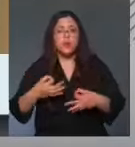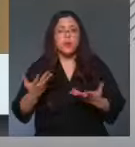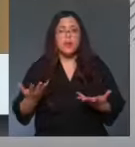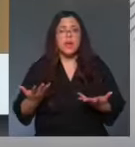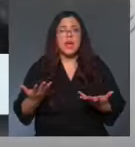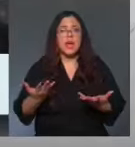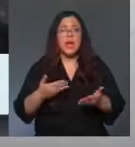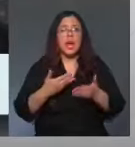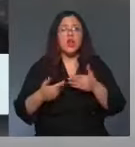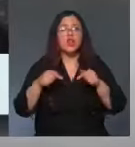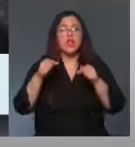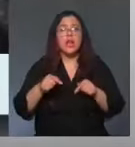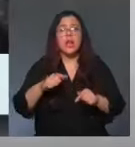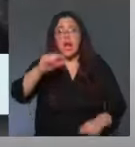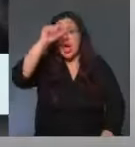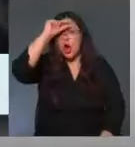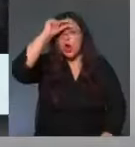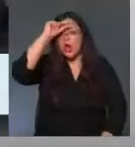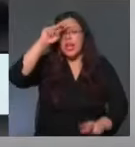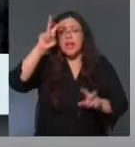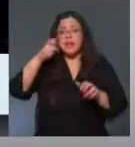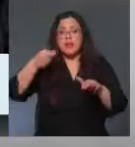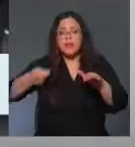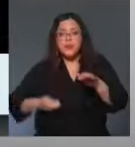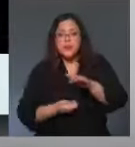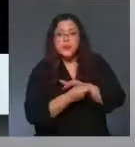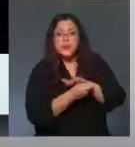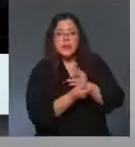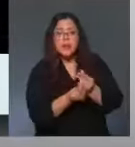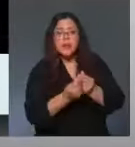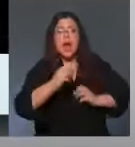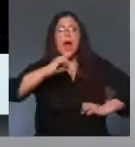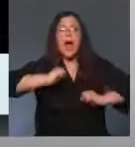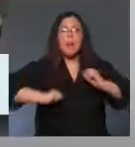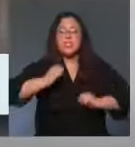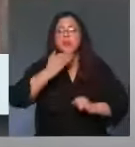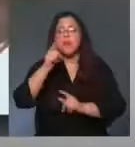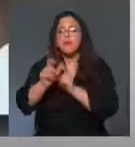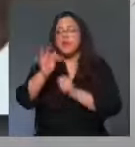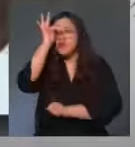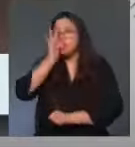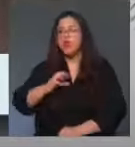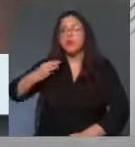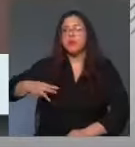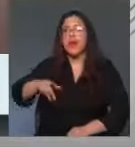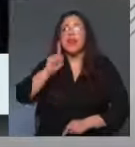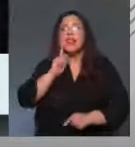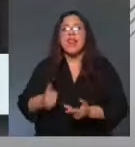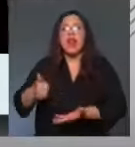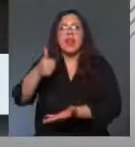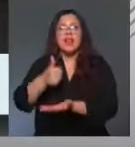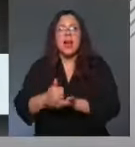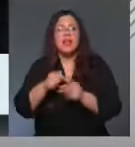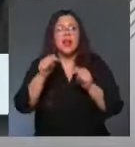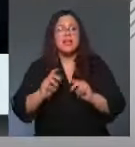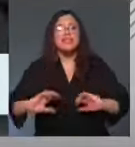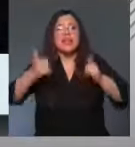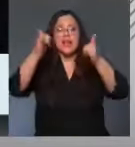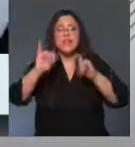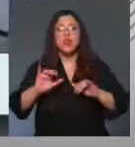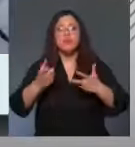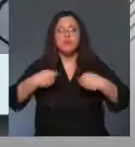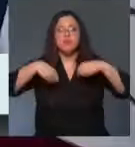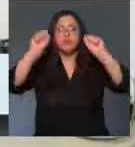Coronel alertó sobre sobornos a empresarios y funcionarios municipales, entre ellos el alcalde. Así celebró su triunfo